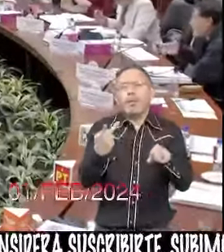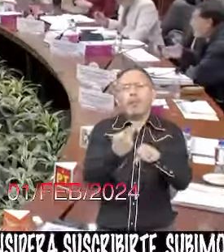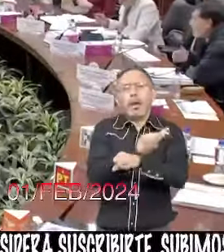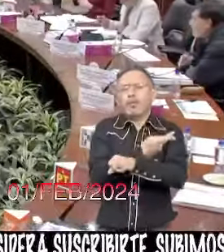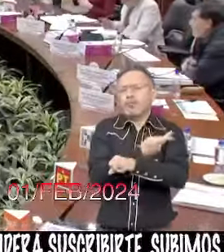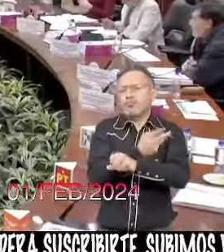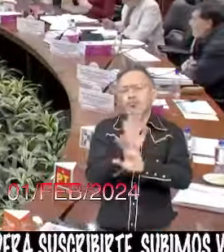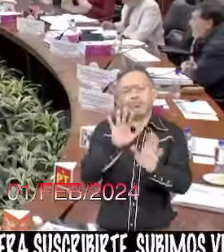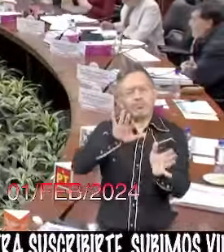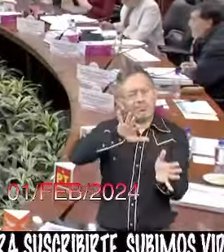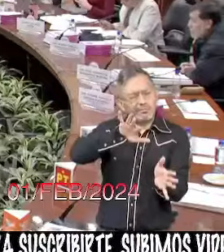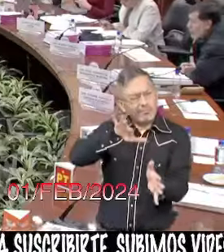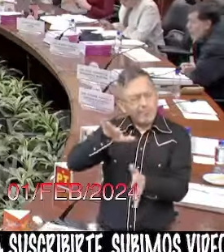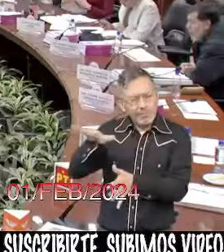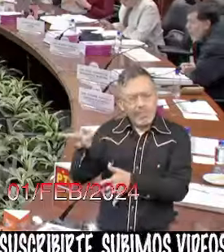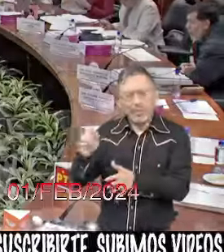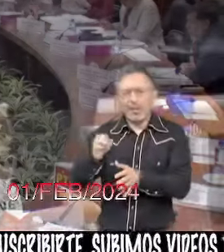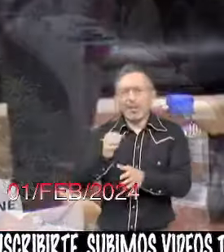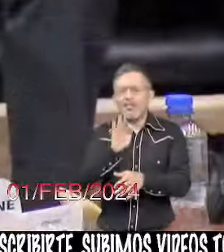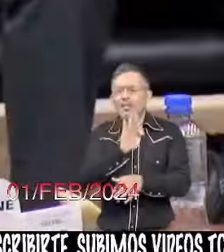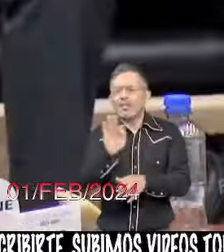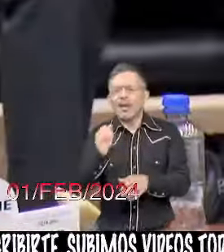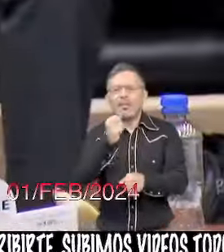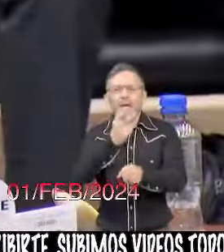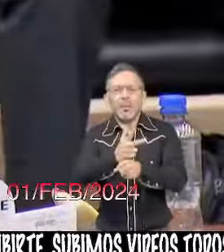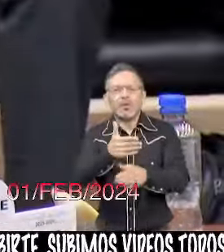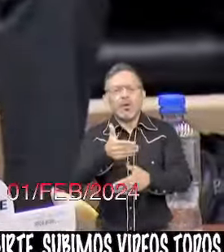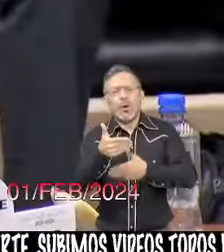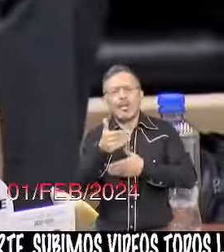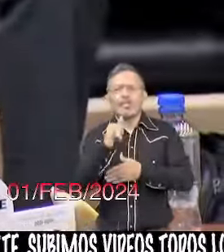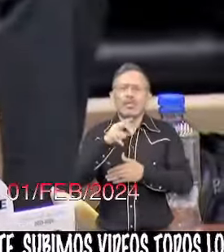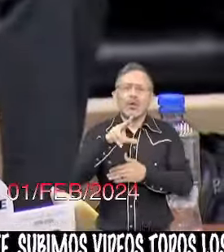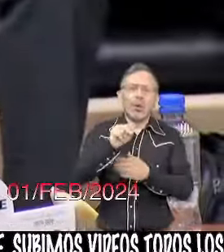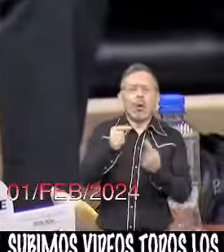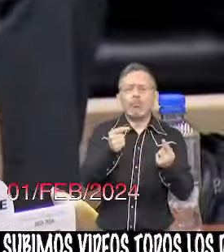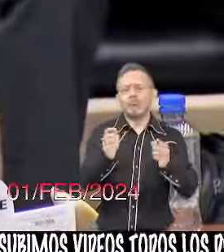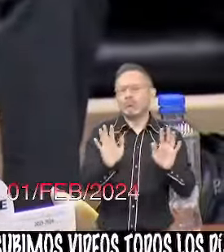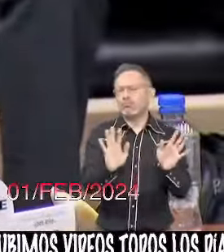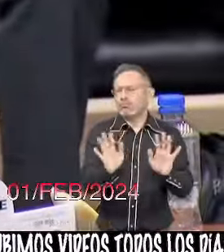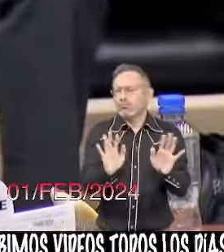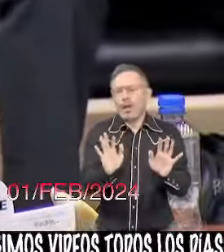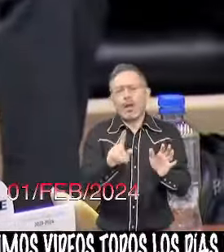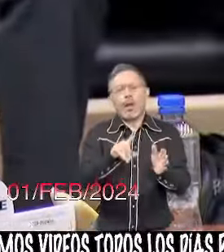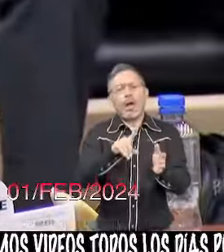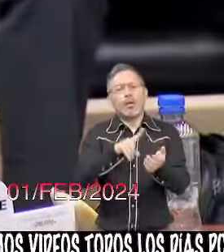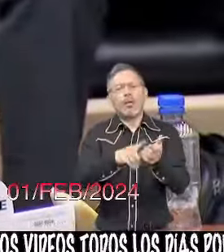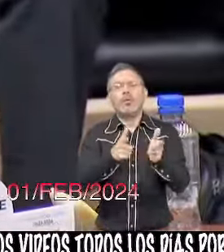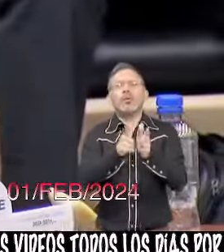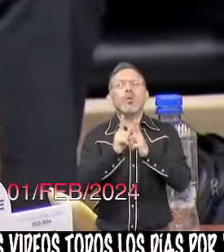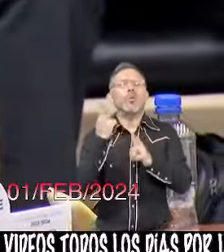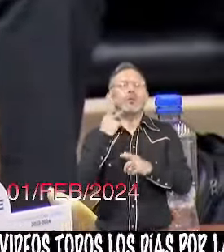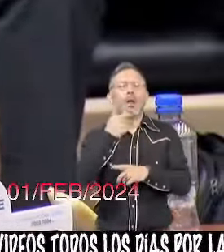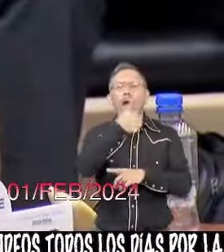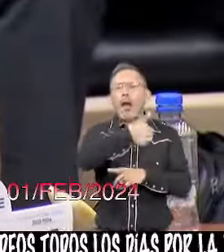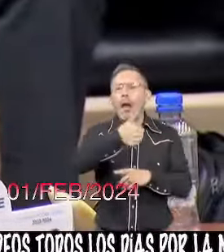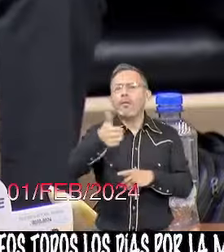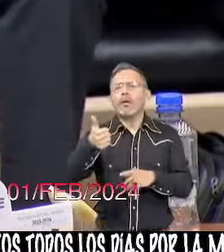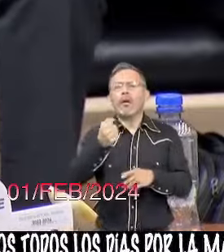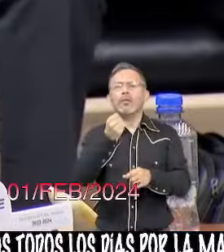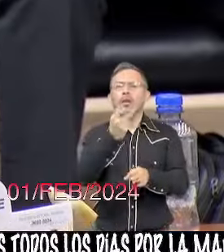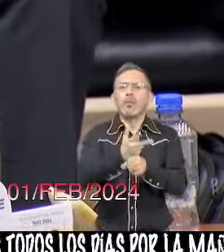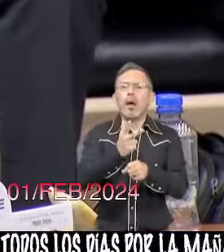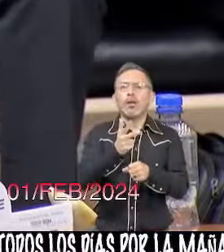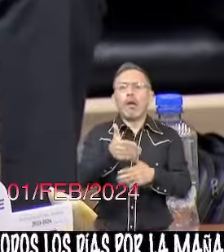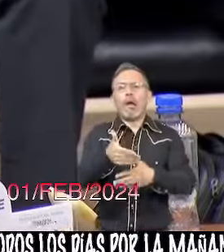actos anticipados de campaña o no, los procesos de organización interna de cada partido político. Se